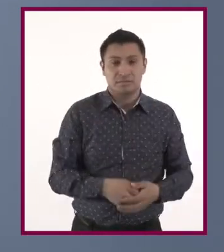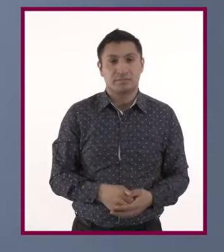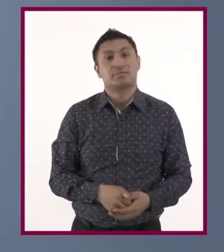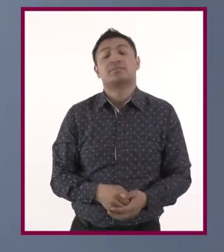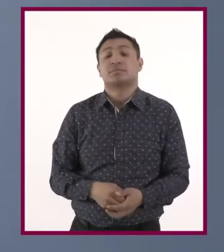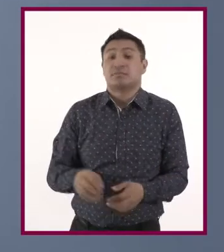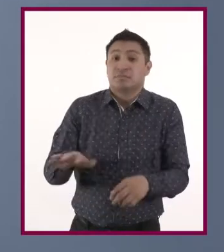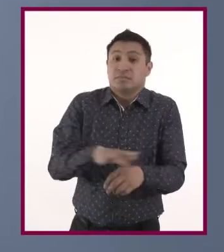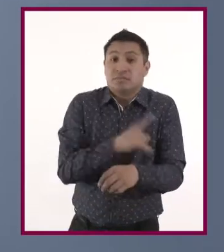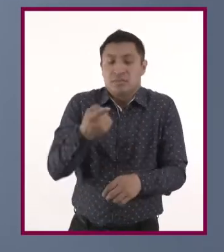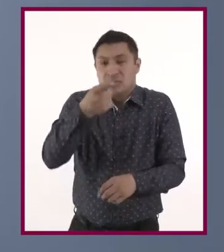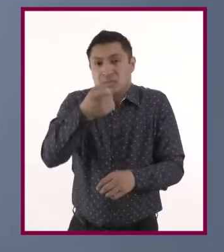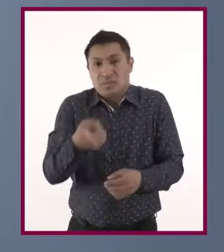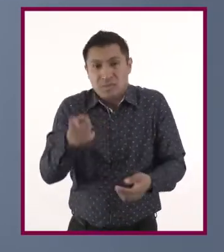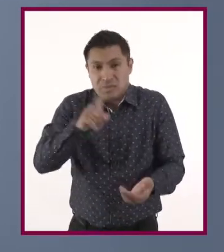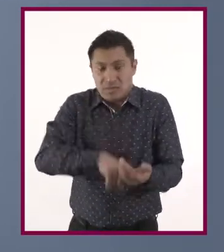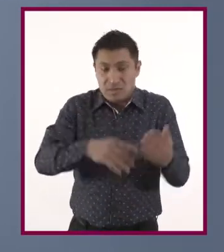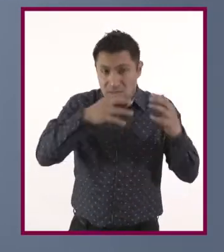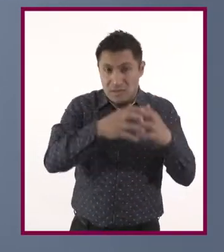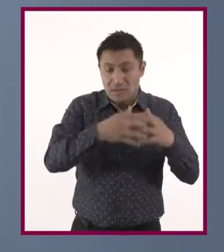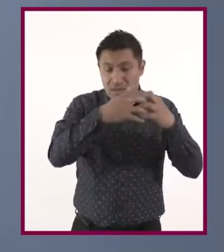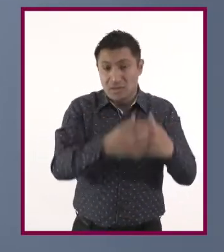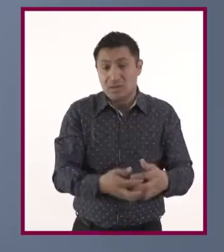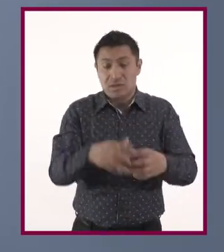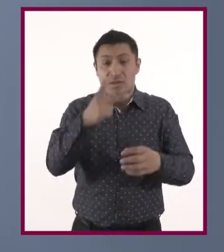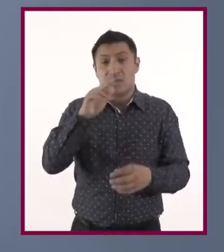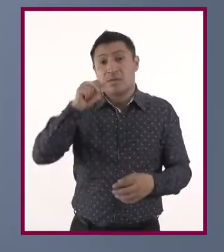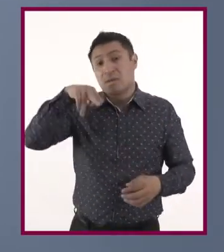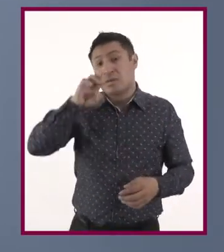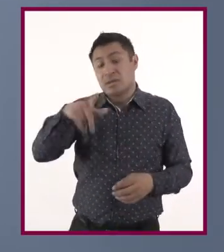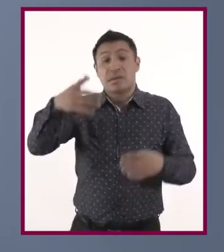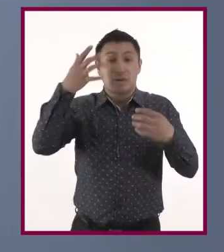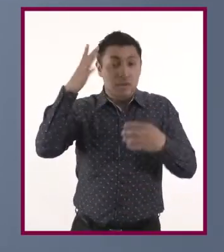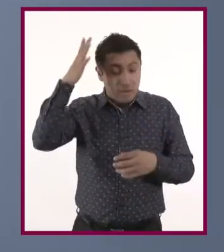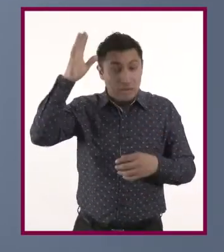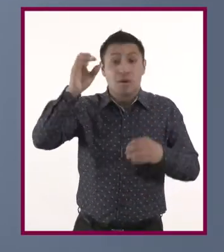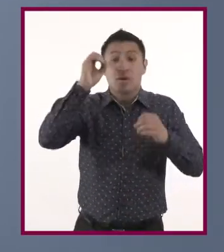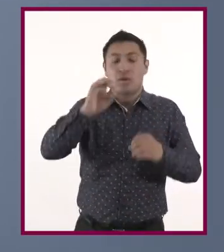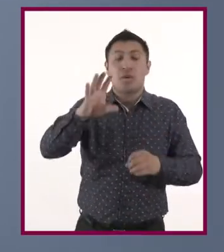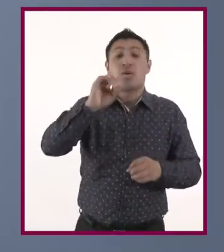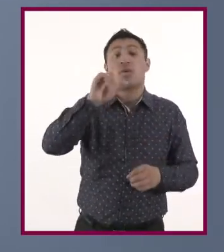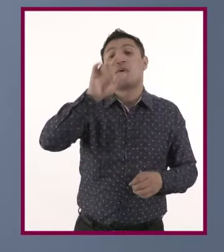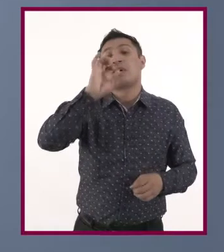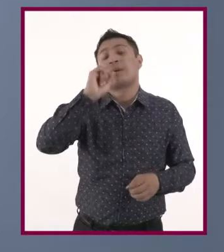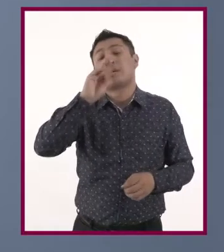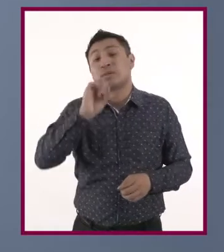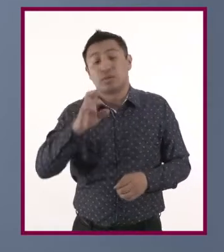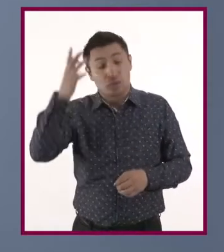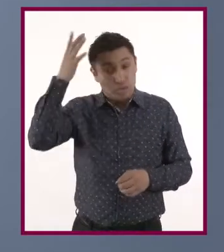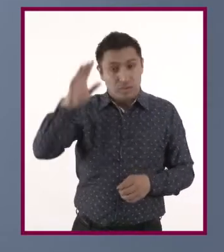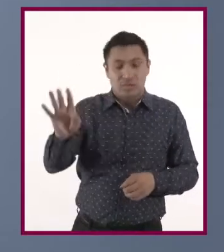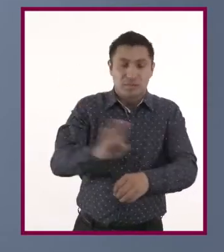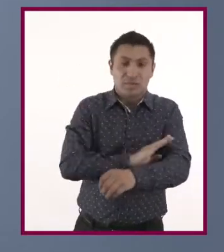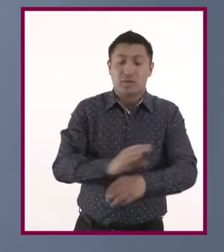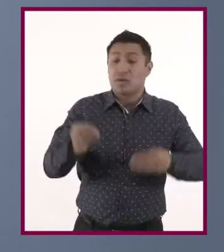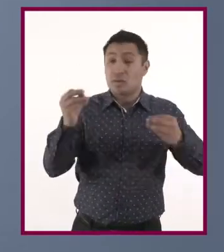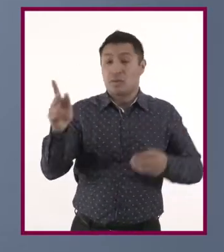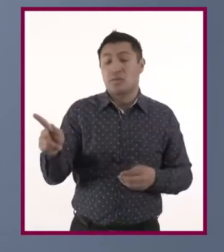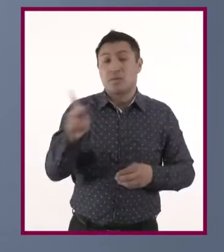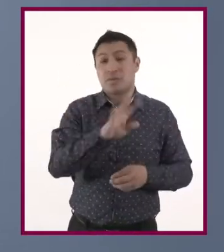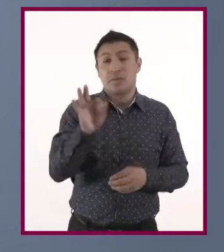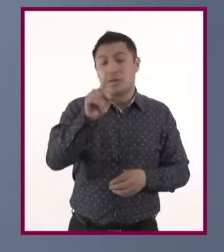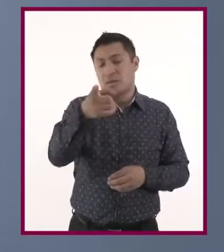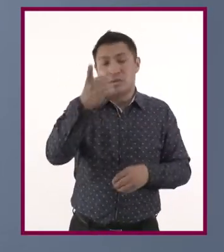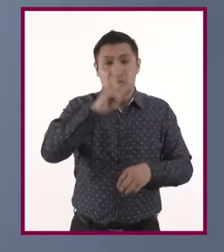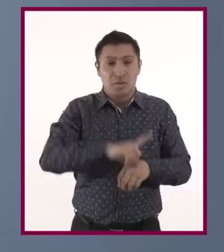Ya sea que incorpores a tu vivienda un sistema de paneles solares o uno de colector solar, los beneficios son muy parecidos. Si algún día decides